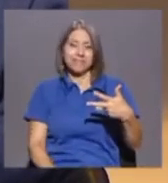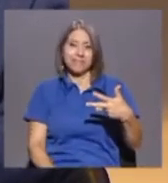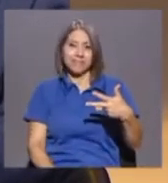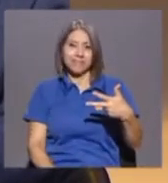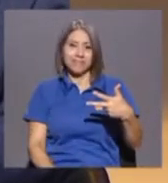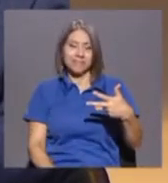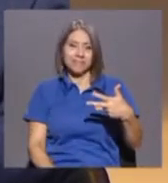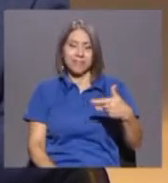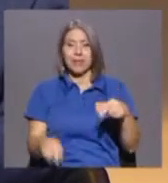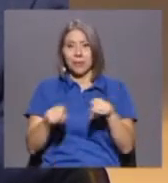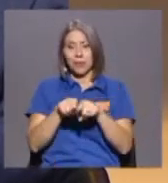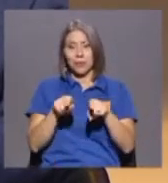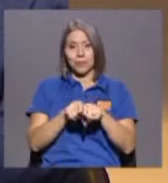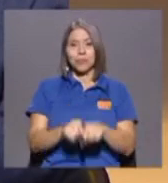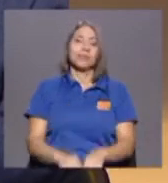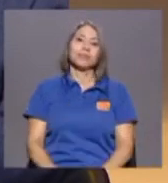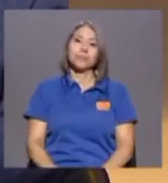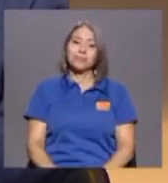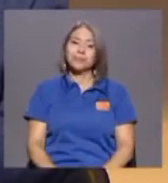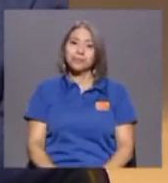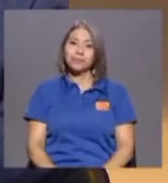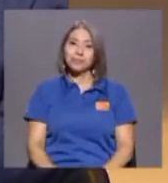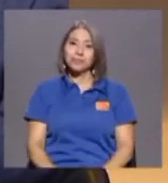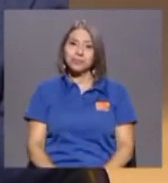Por otra parte,